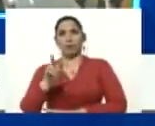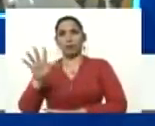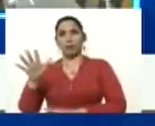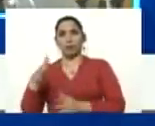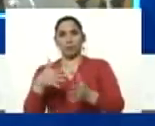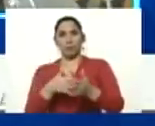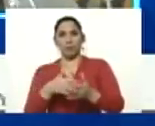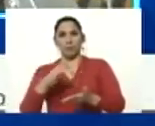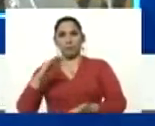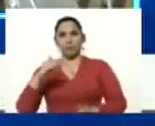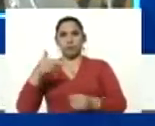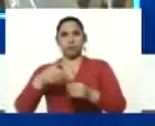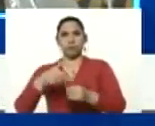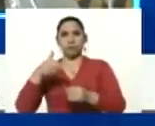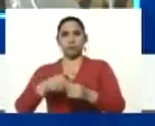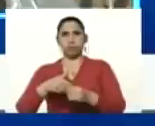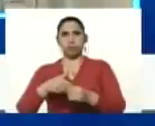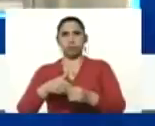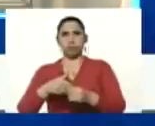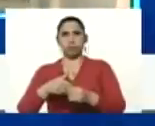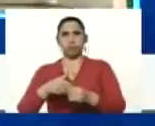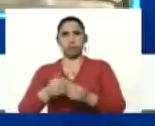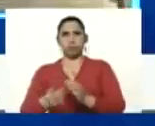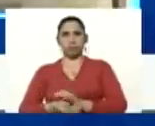125.000 barriles de gasolina.